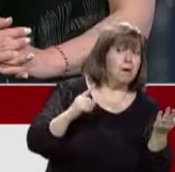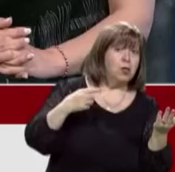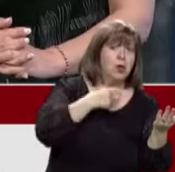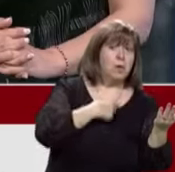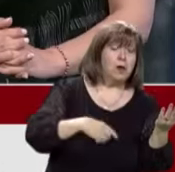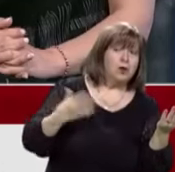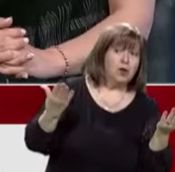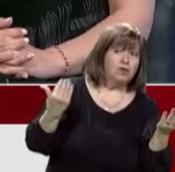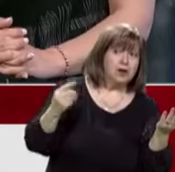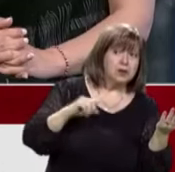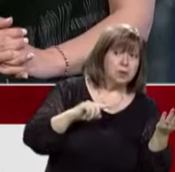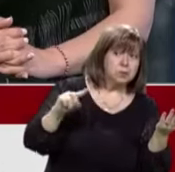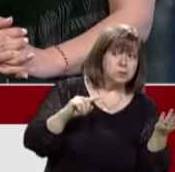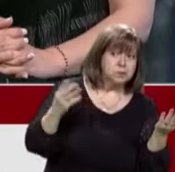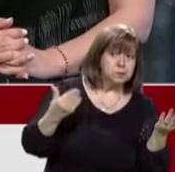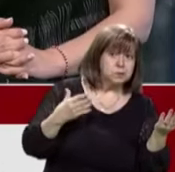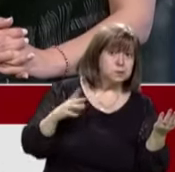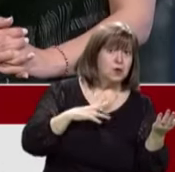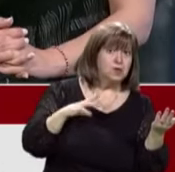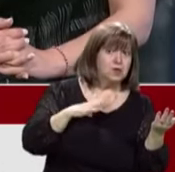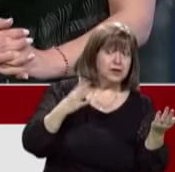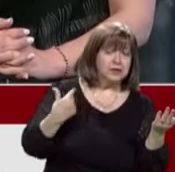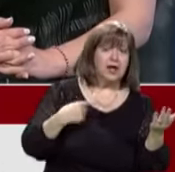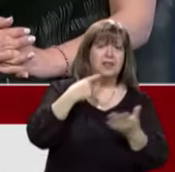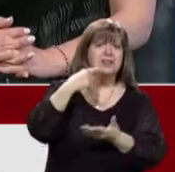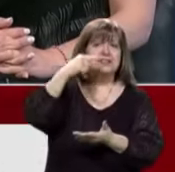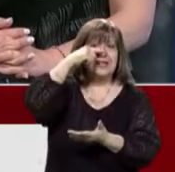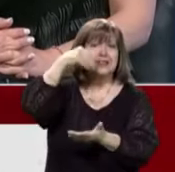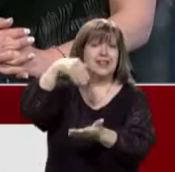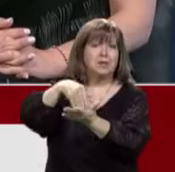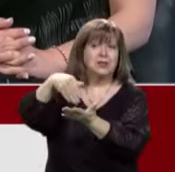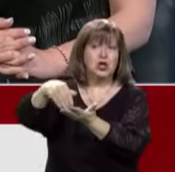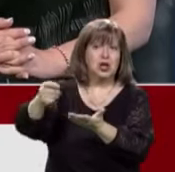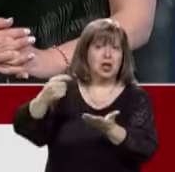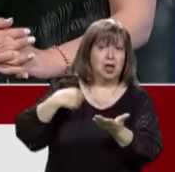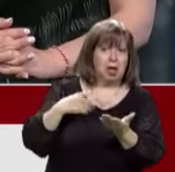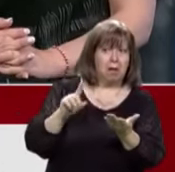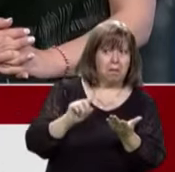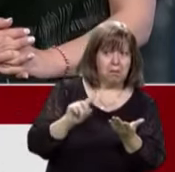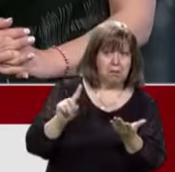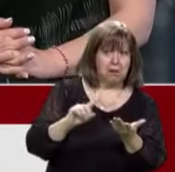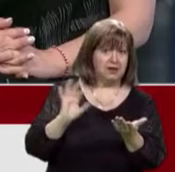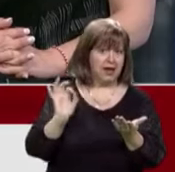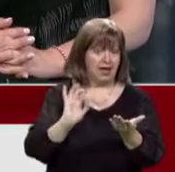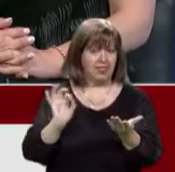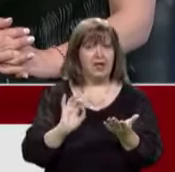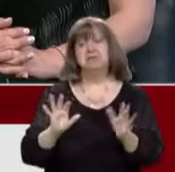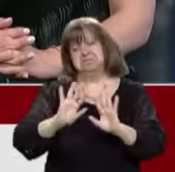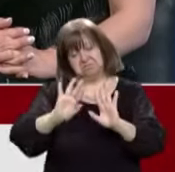digo, armó nuevamente su carnicería con todo desde cero, pero enrejado